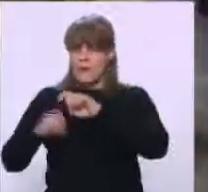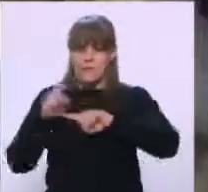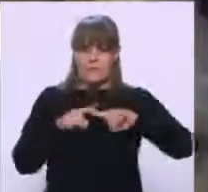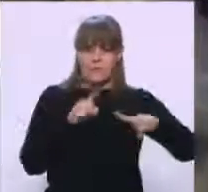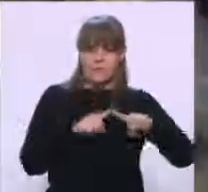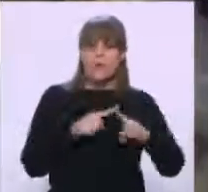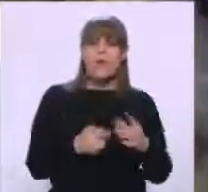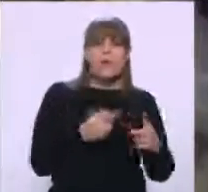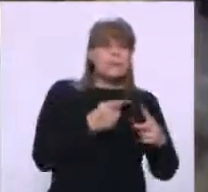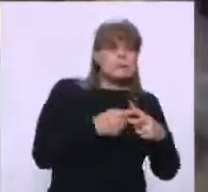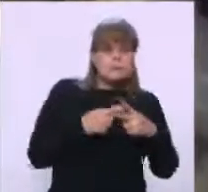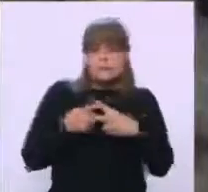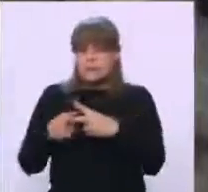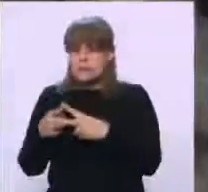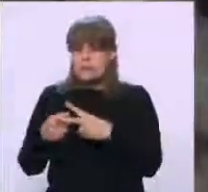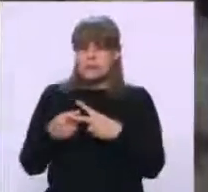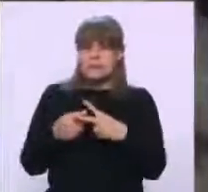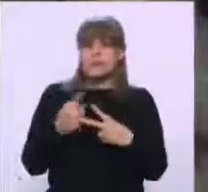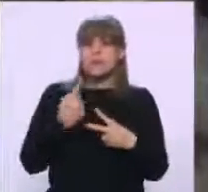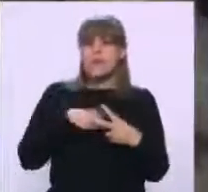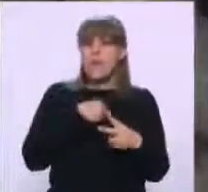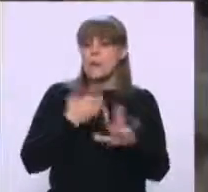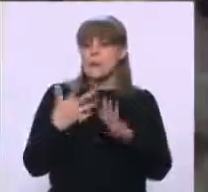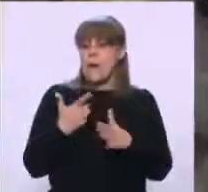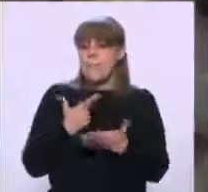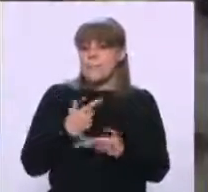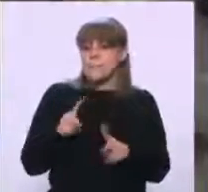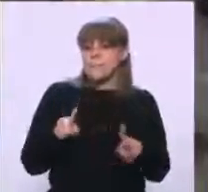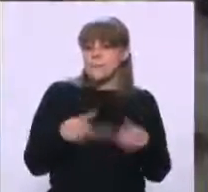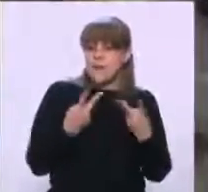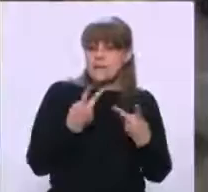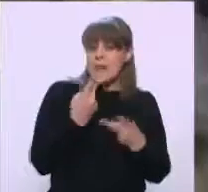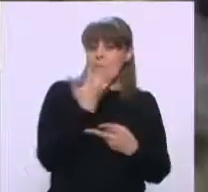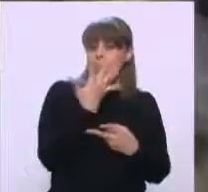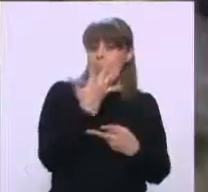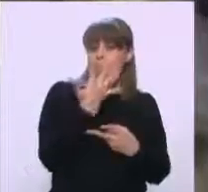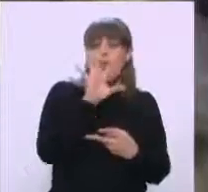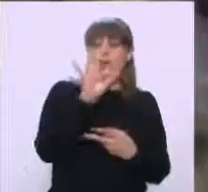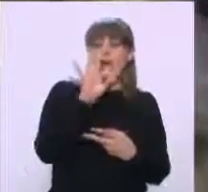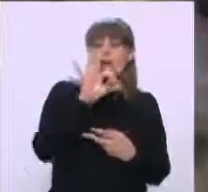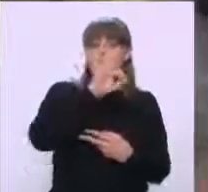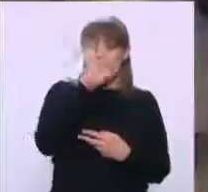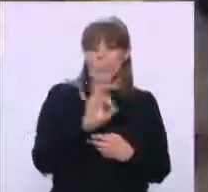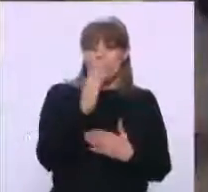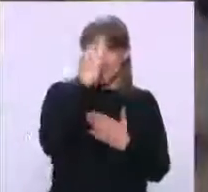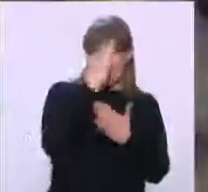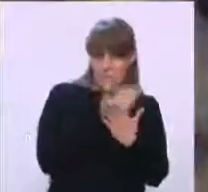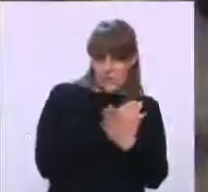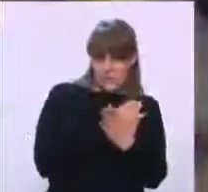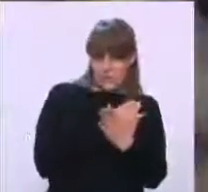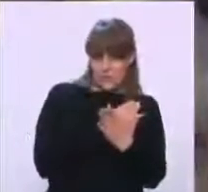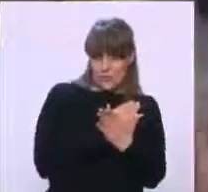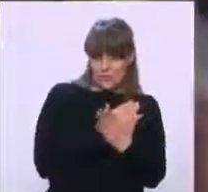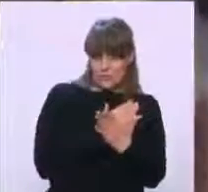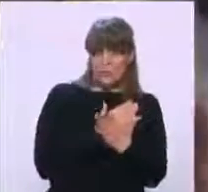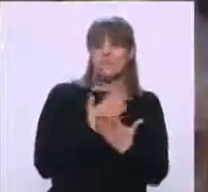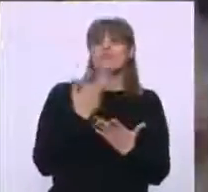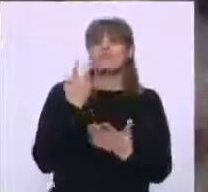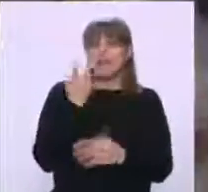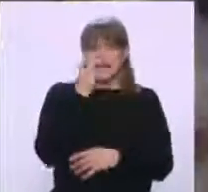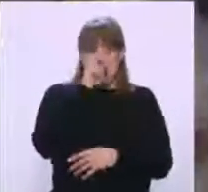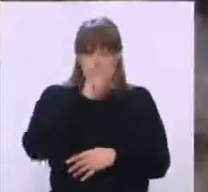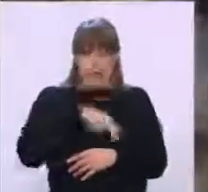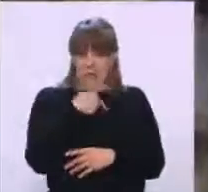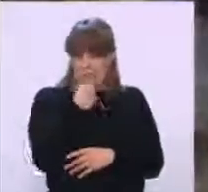de cotizaciones, pues lo vendimos un 40% abajo de lo que está en el mercado. En conclusión, Azul, esta nota tiene